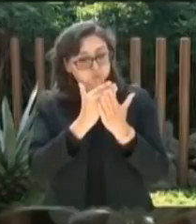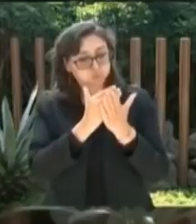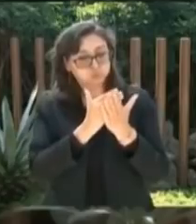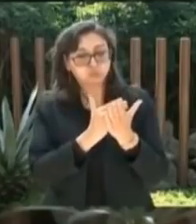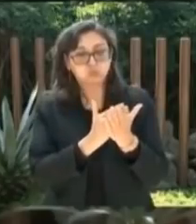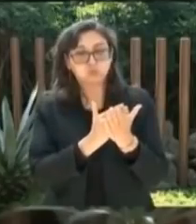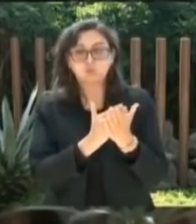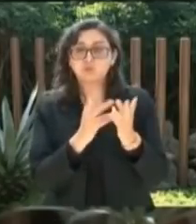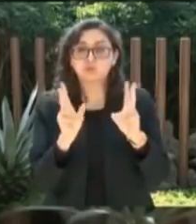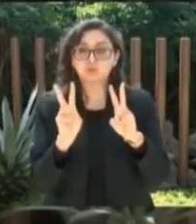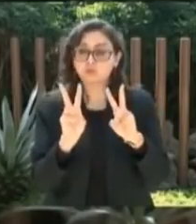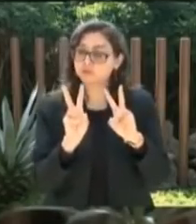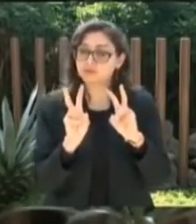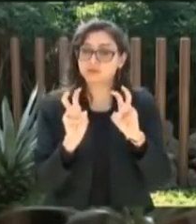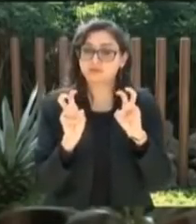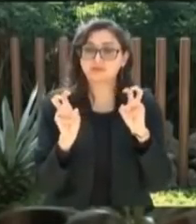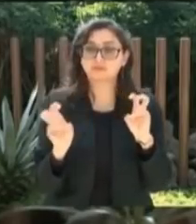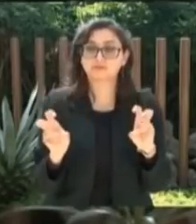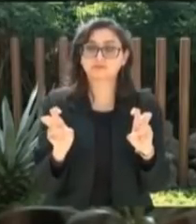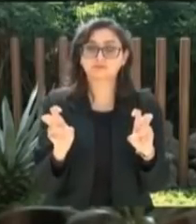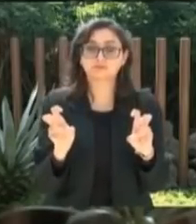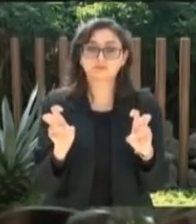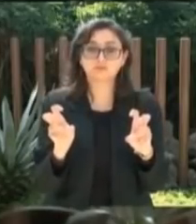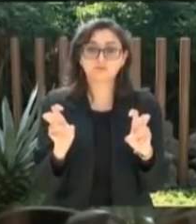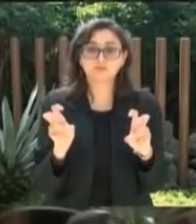en materia de